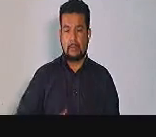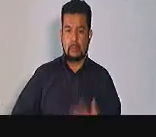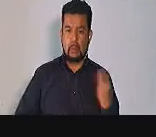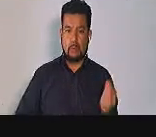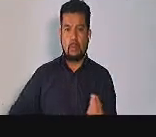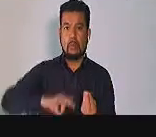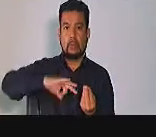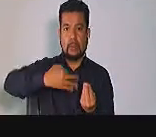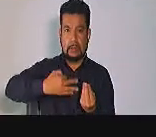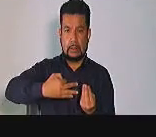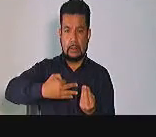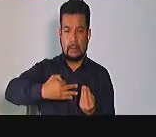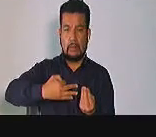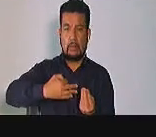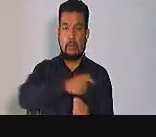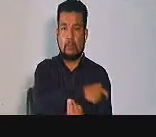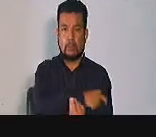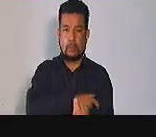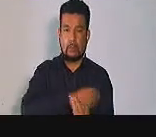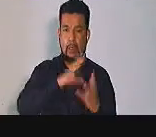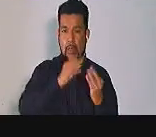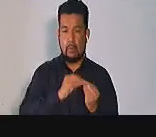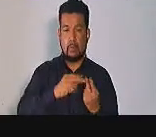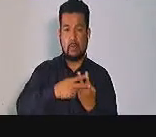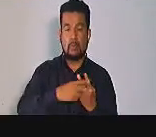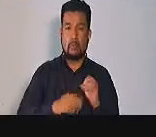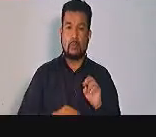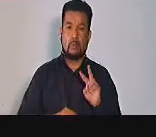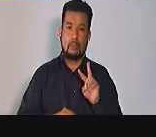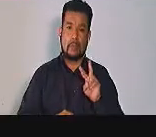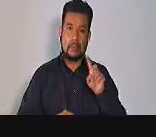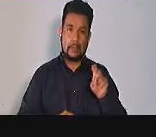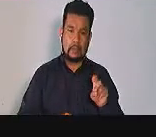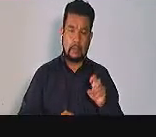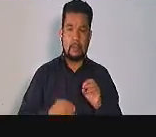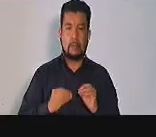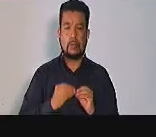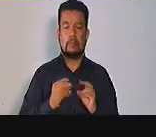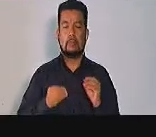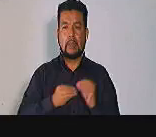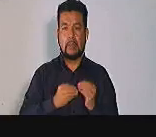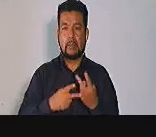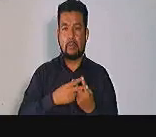Tercera, proyecto de acuerdo 026 y 027.